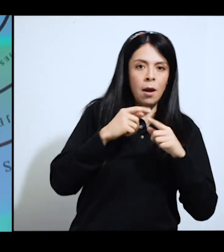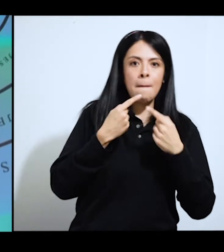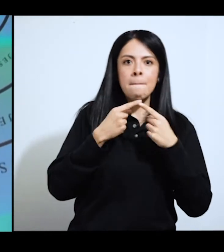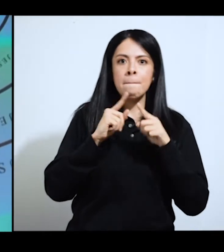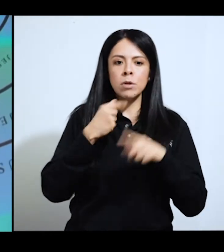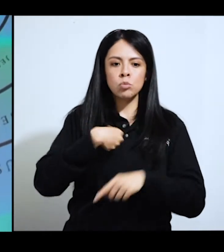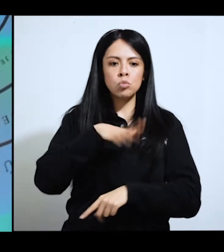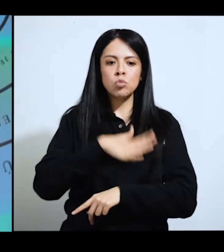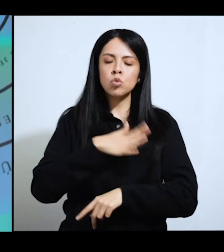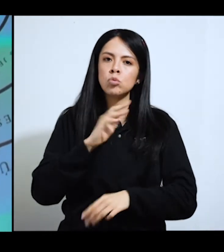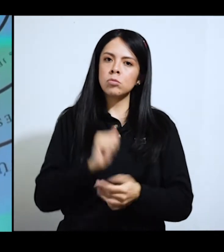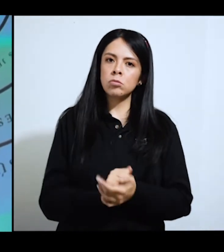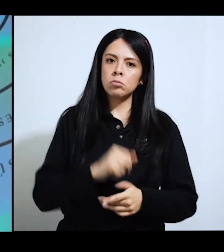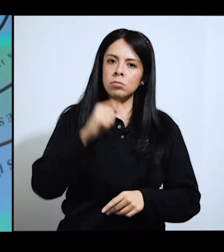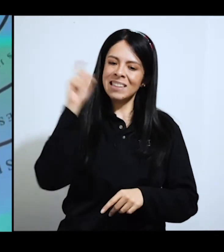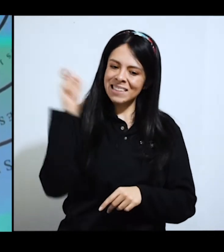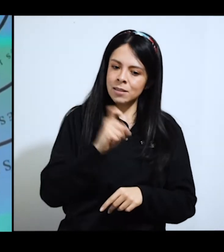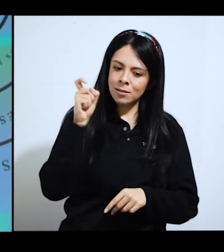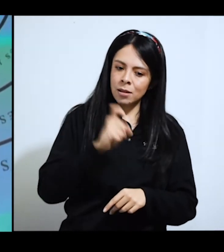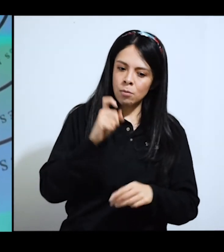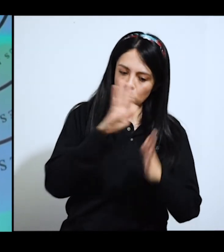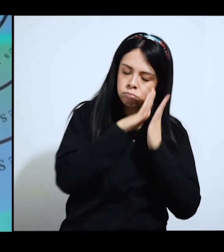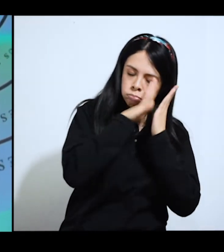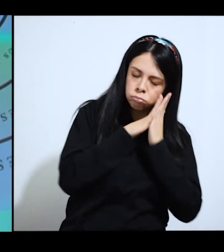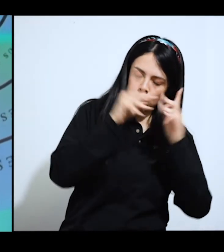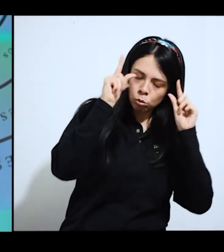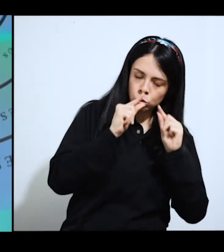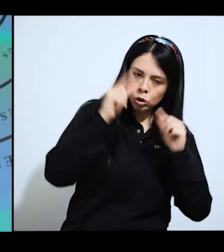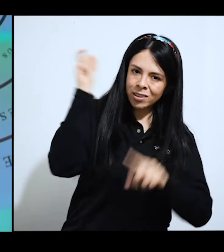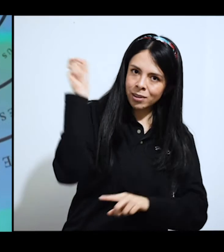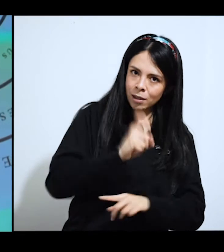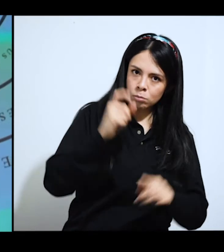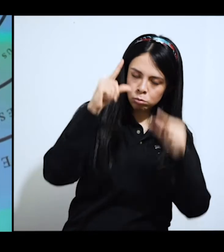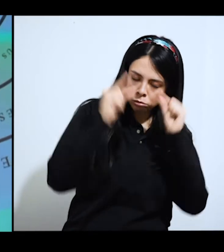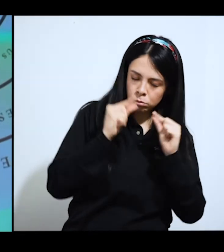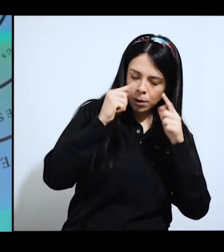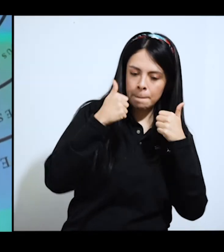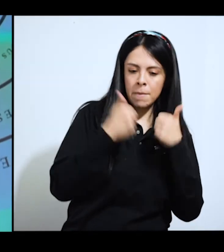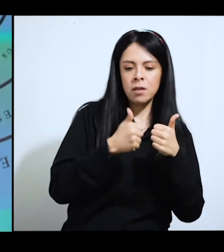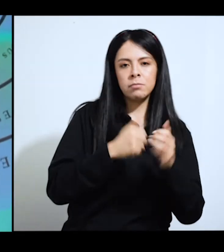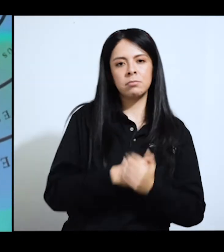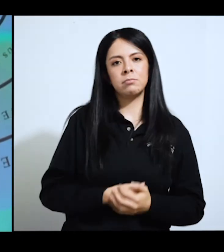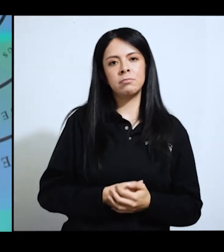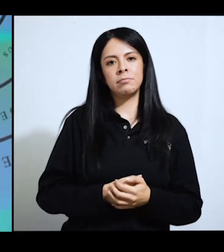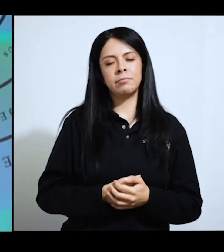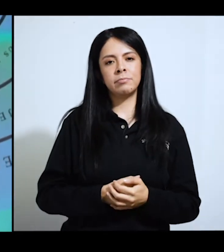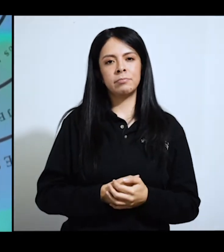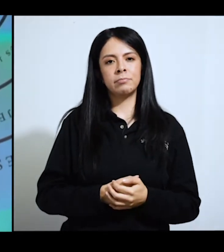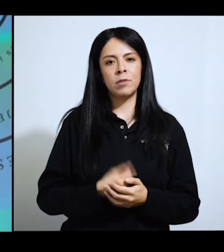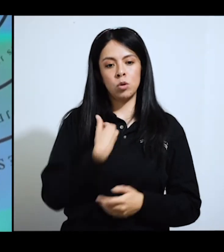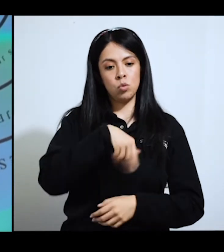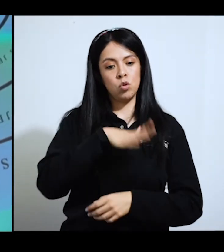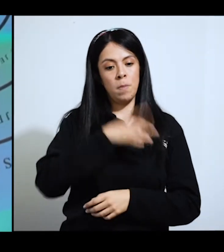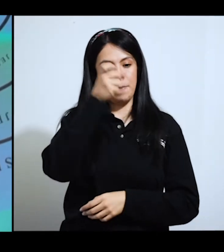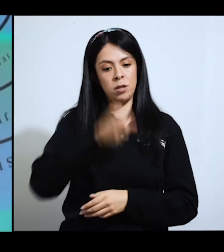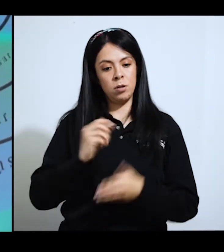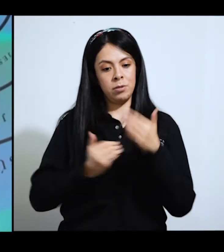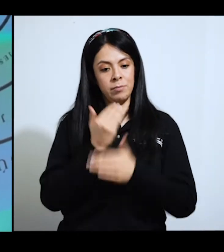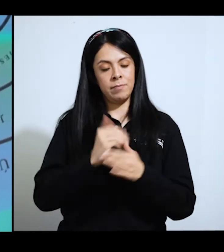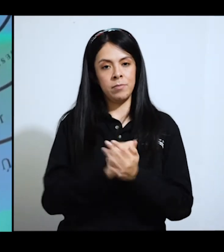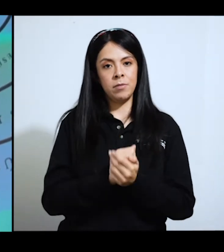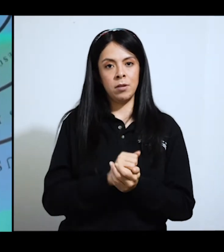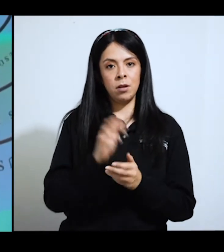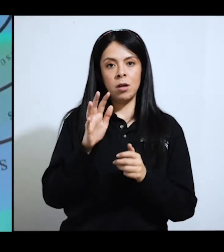a Cristo, que somos nuevas criaturas, Pablo o el salmista decía: en paz me acostaré y así mismo